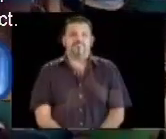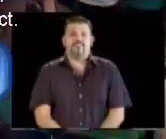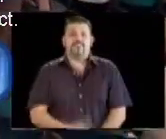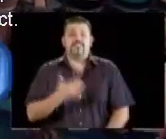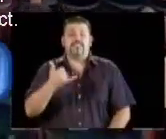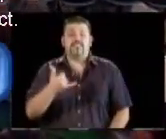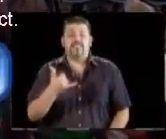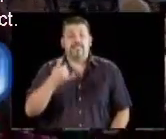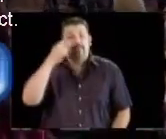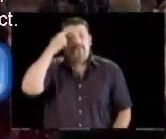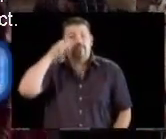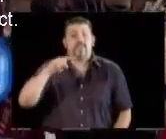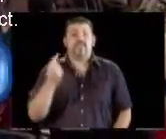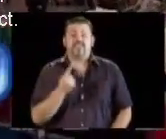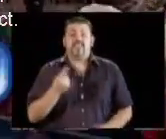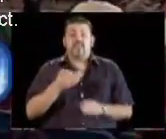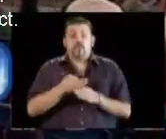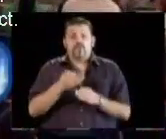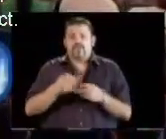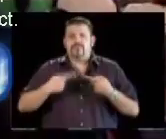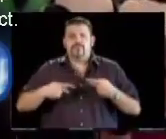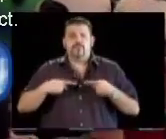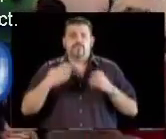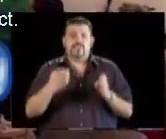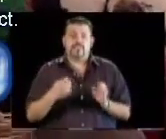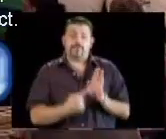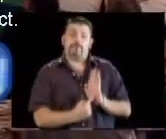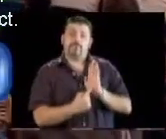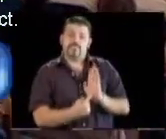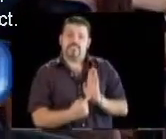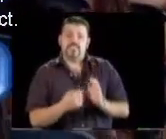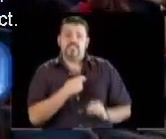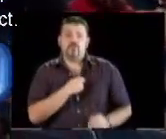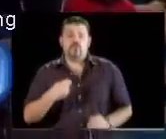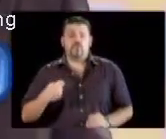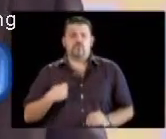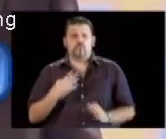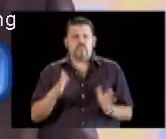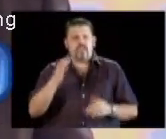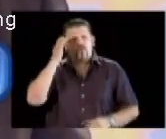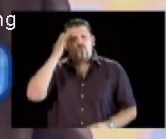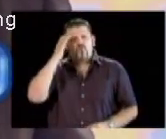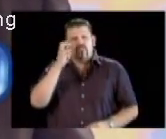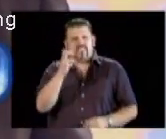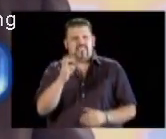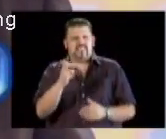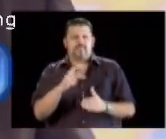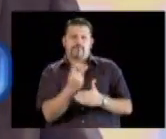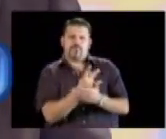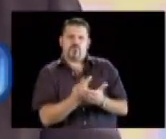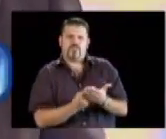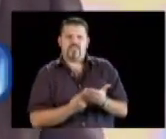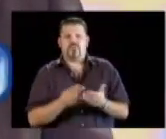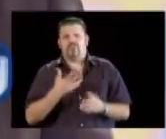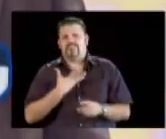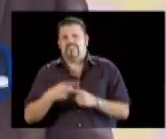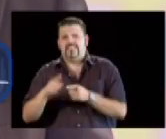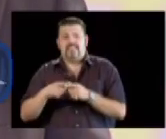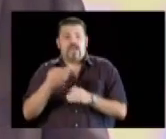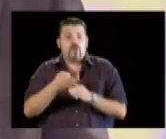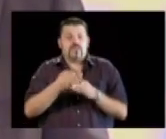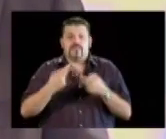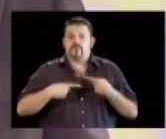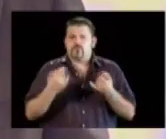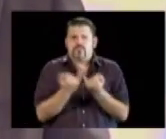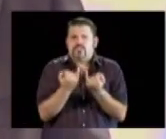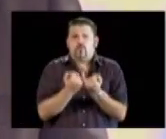para los que están aquí presentes de Ciudad Juárez ya conocen este proyecto, sin embargo, para todos los que nos están viendo, en este momento estamos